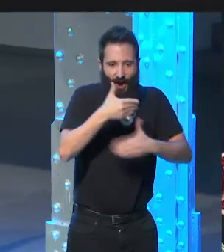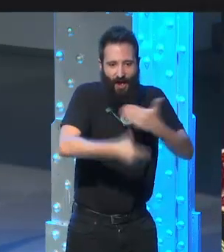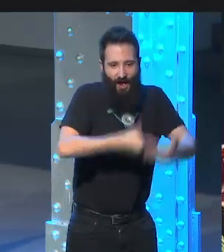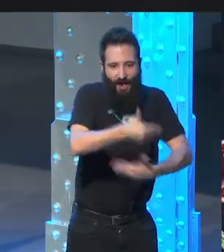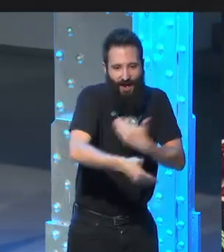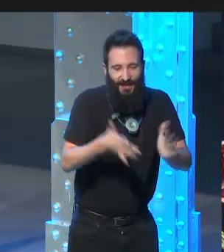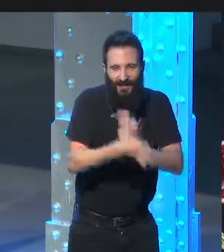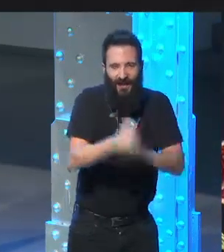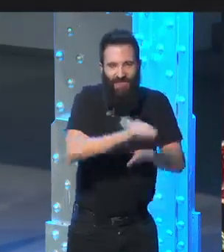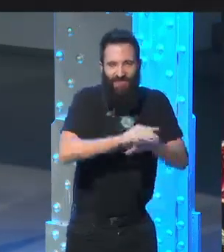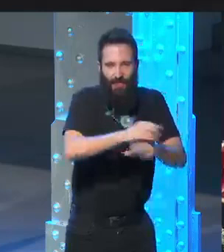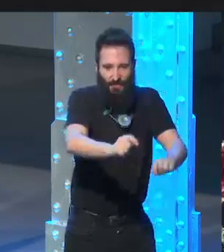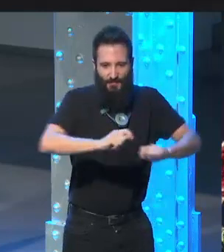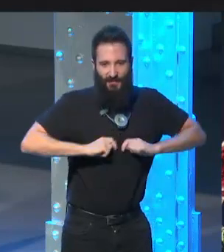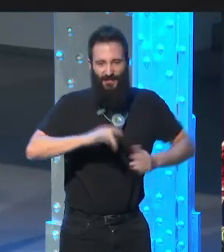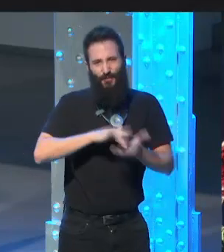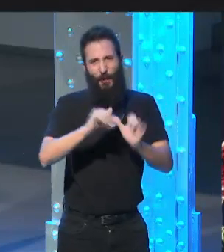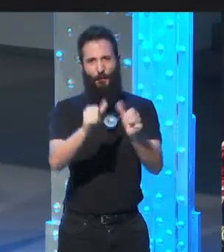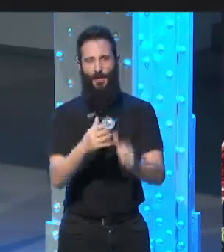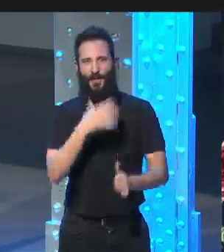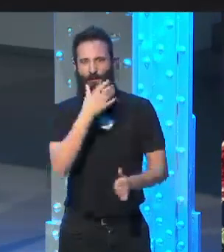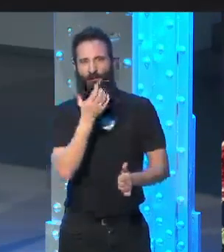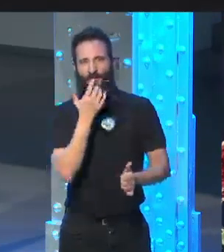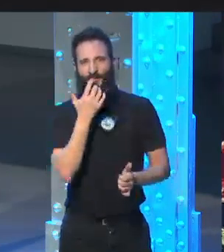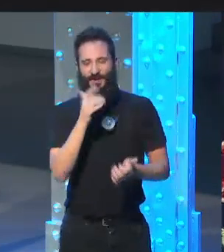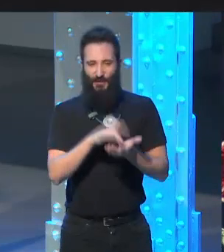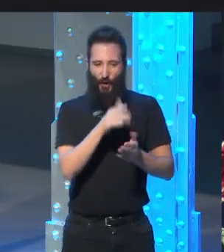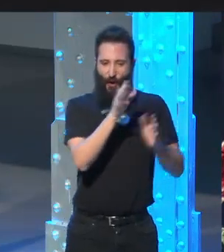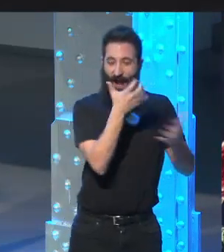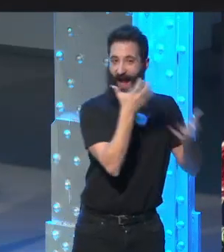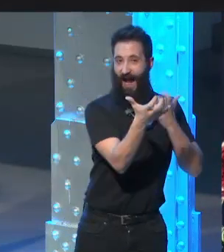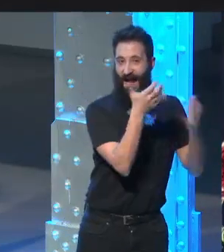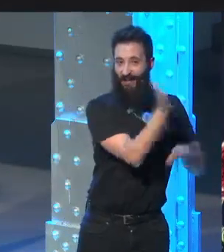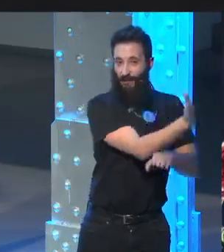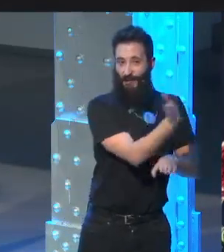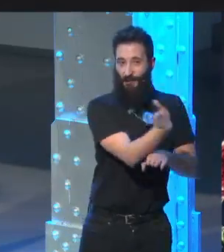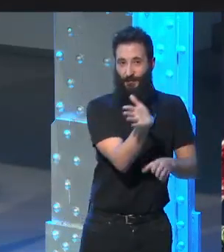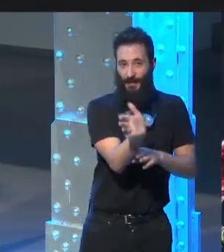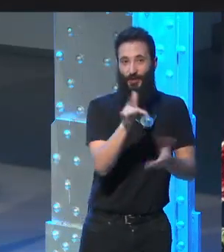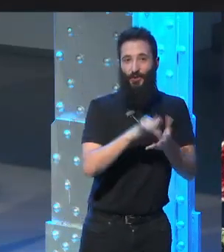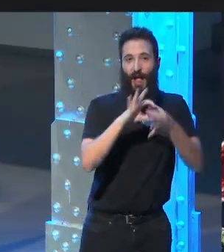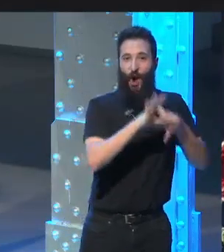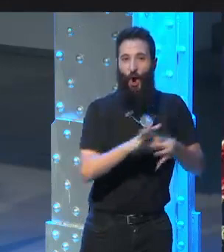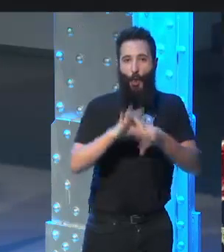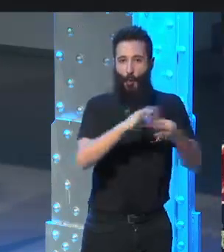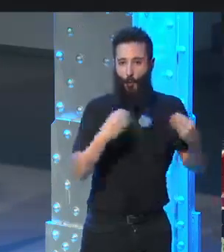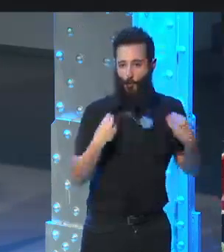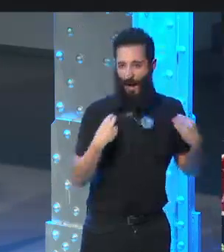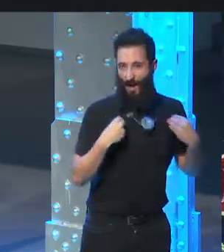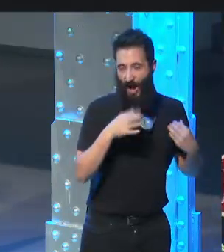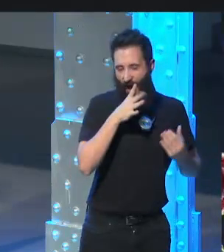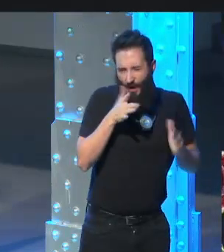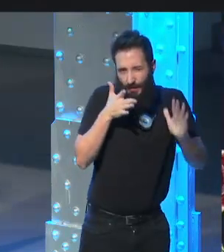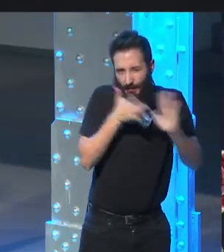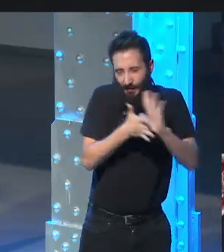tecnologías. Y es lo que has hecho un poco con esta obra de arte, con Common Bio. Ahora nos lo